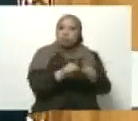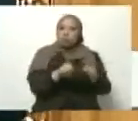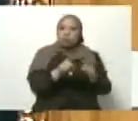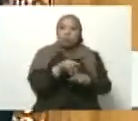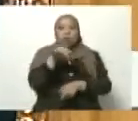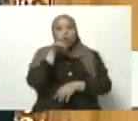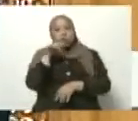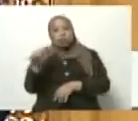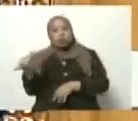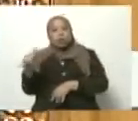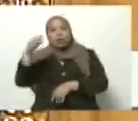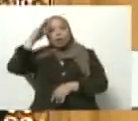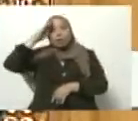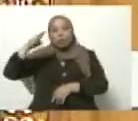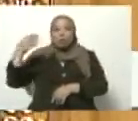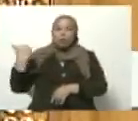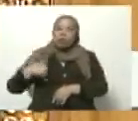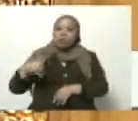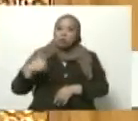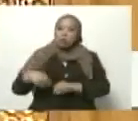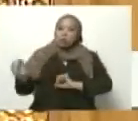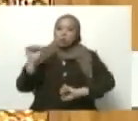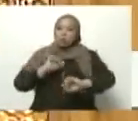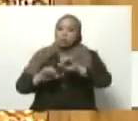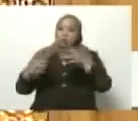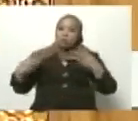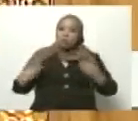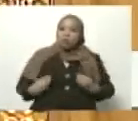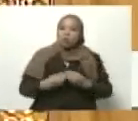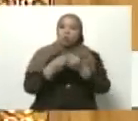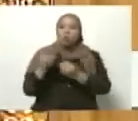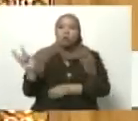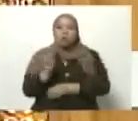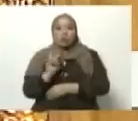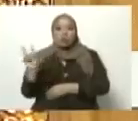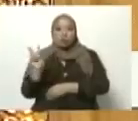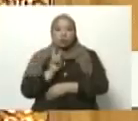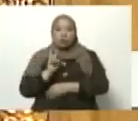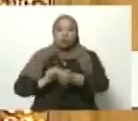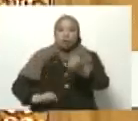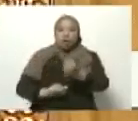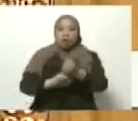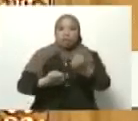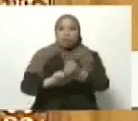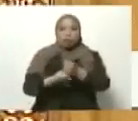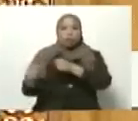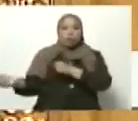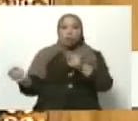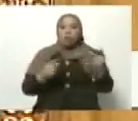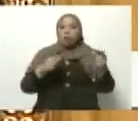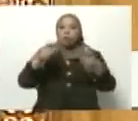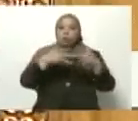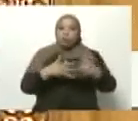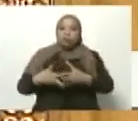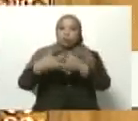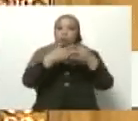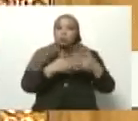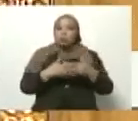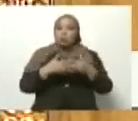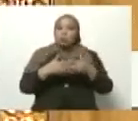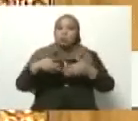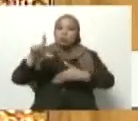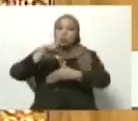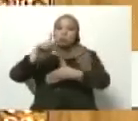de fuerza militar argentina en conjunto en territorio venezolano, apoyando la invasión, usando el Tratado